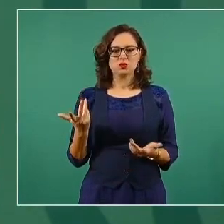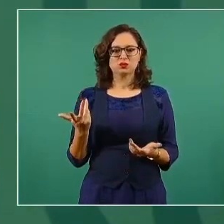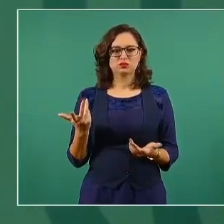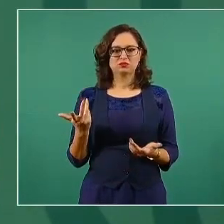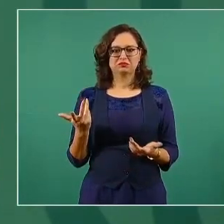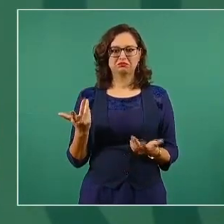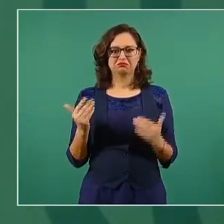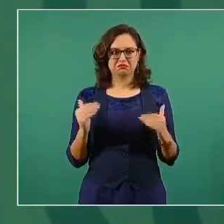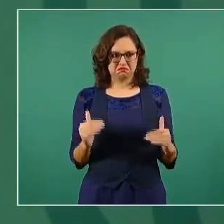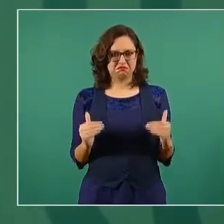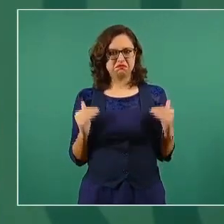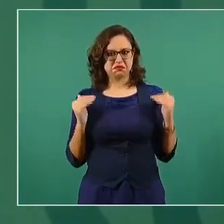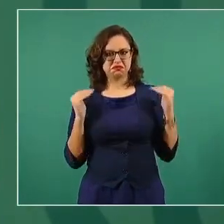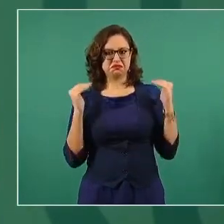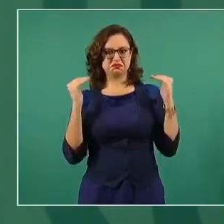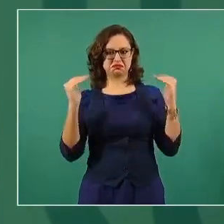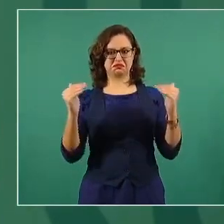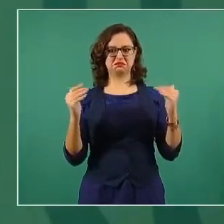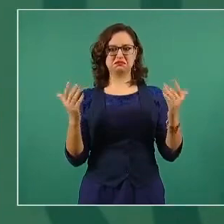estatura,